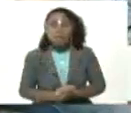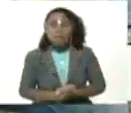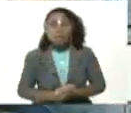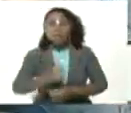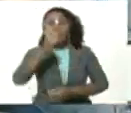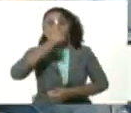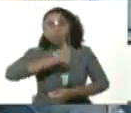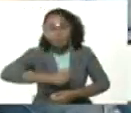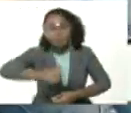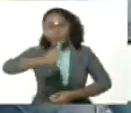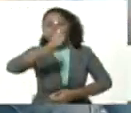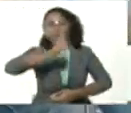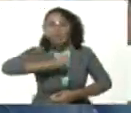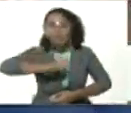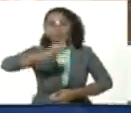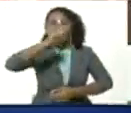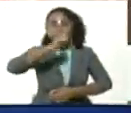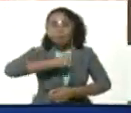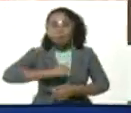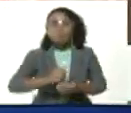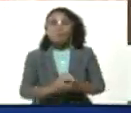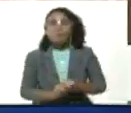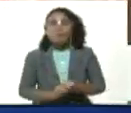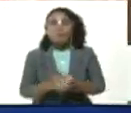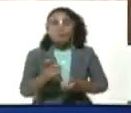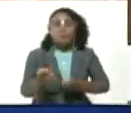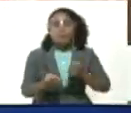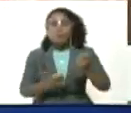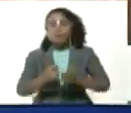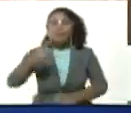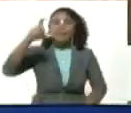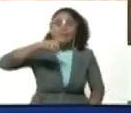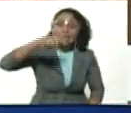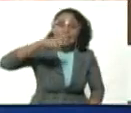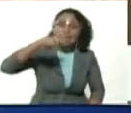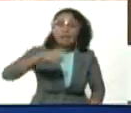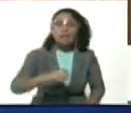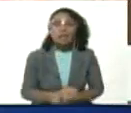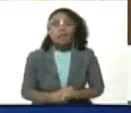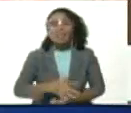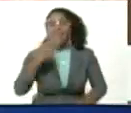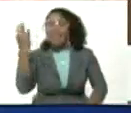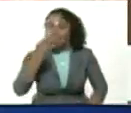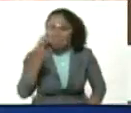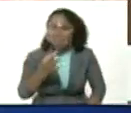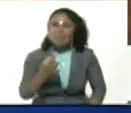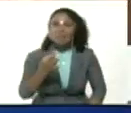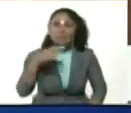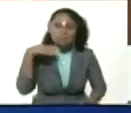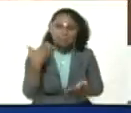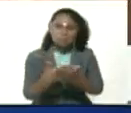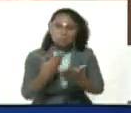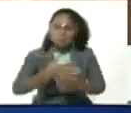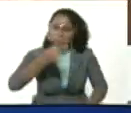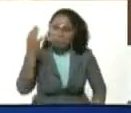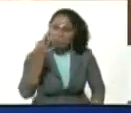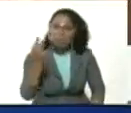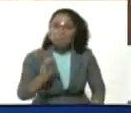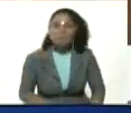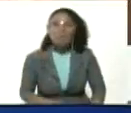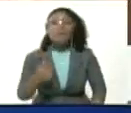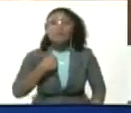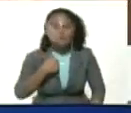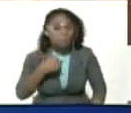Sostenido, sostenible, necesario, verdadero y real. Yo